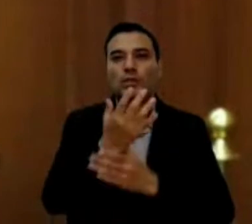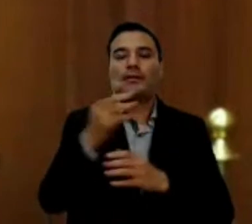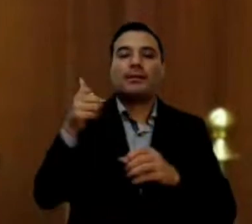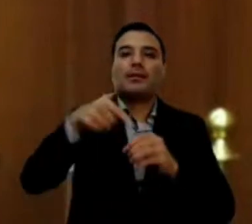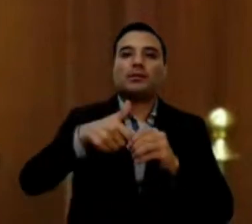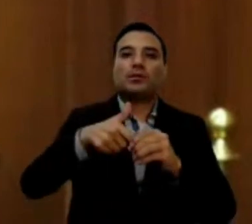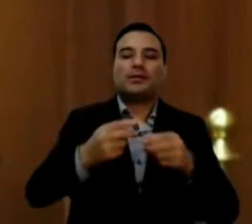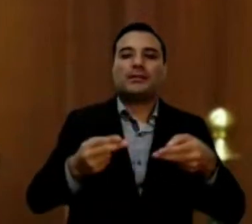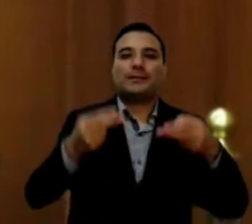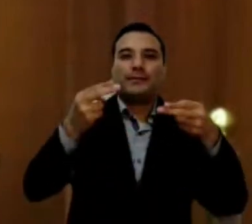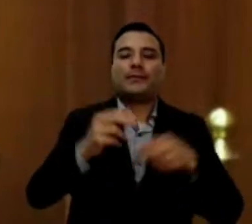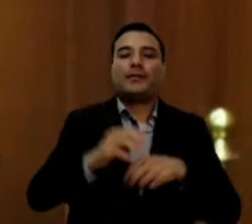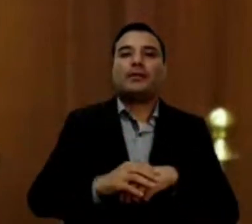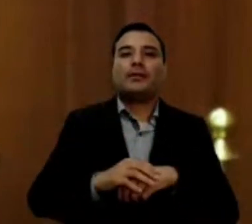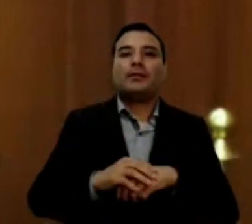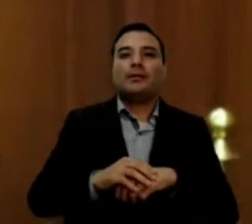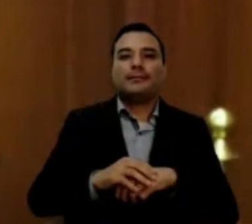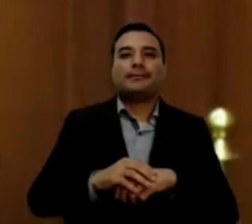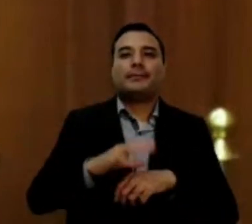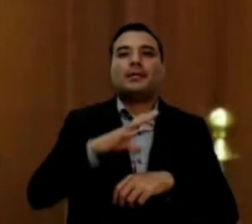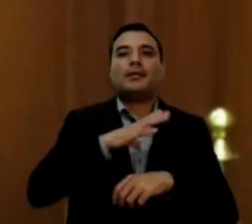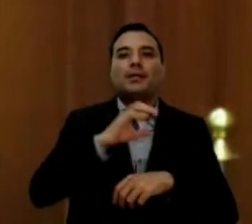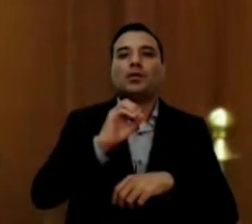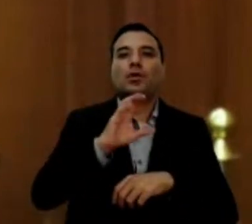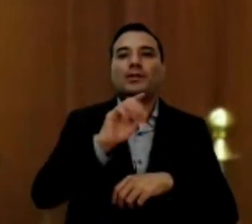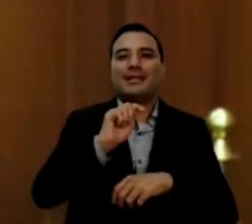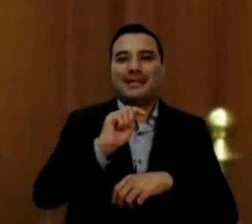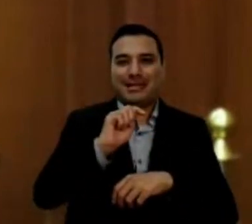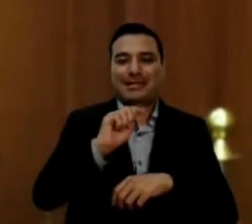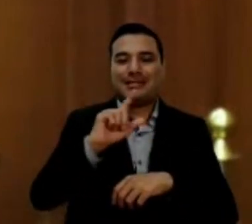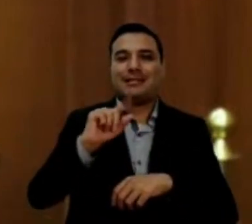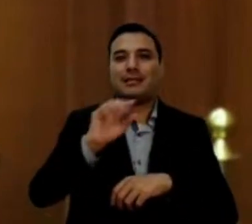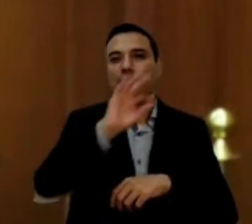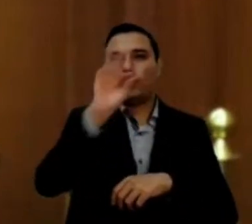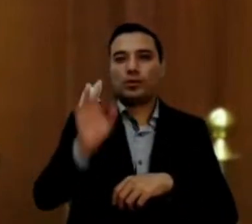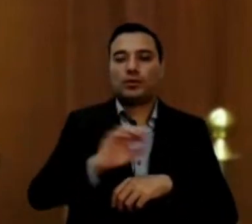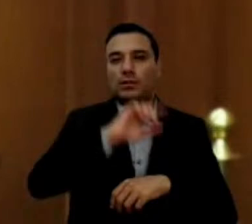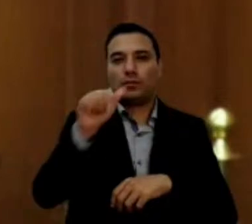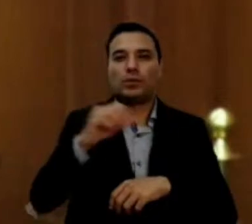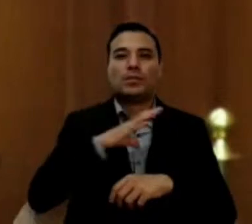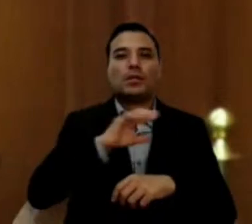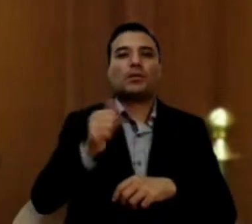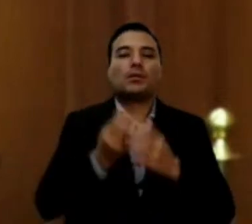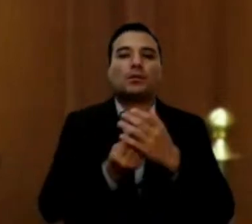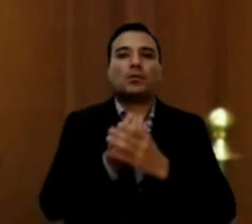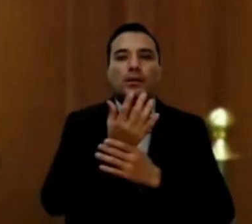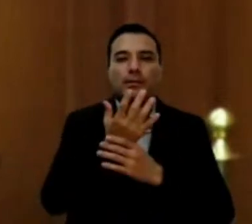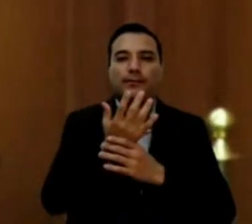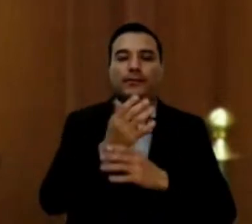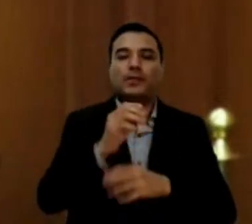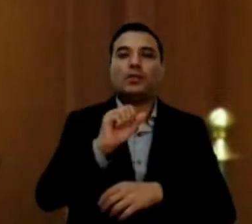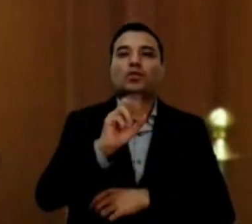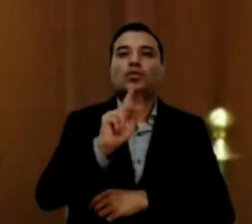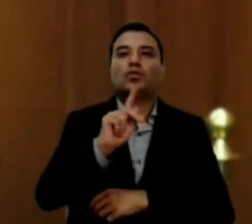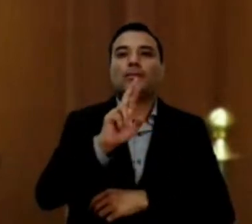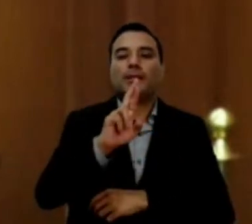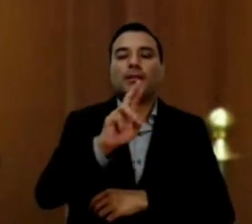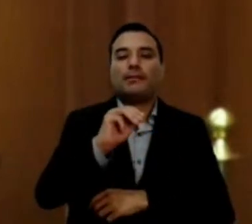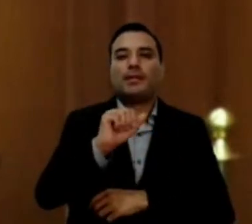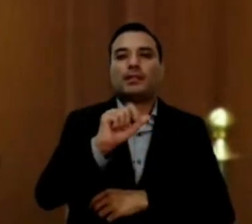un octanaje del 70%, la cual 10 años después fue sustituida por otra de mejor calidad, que fue la Supermaxolina,